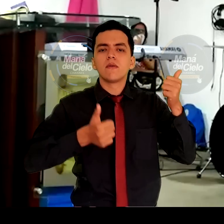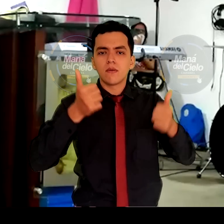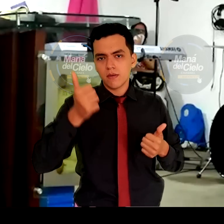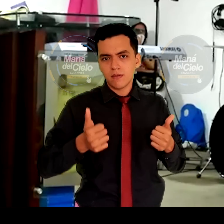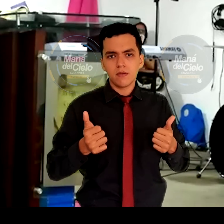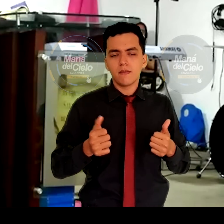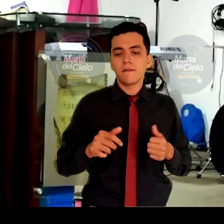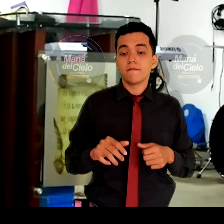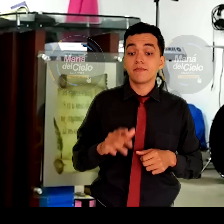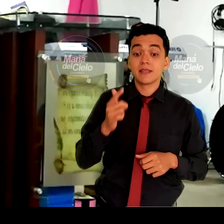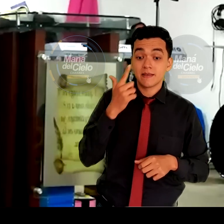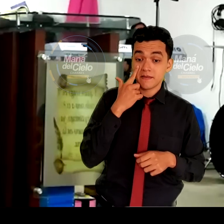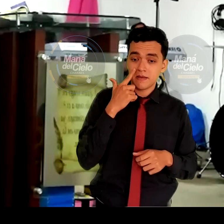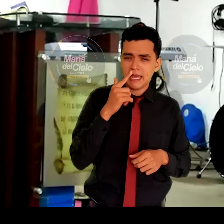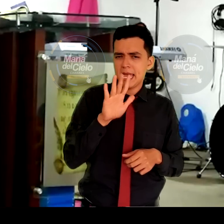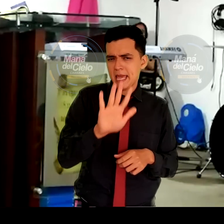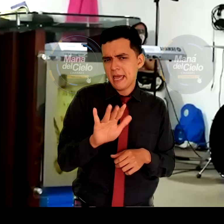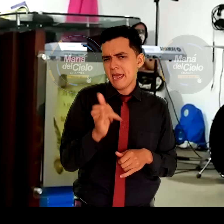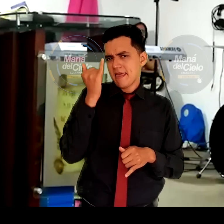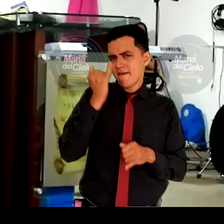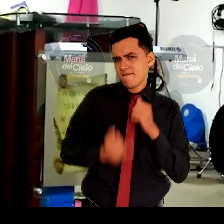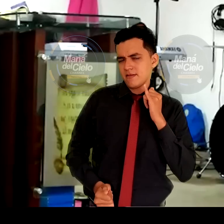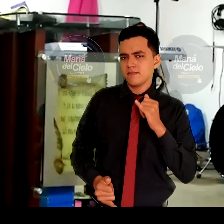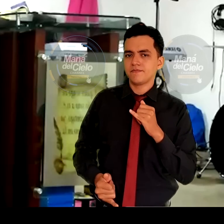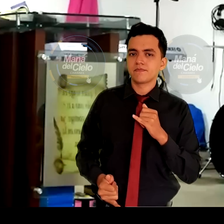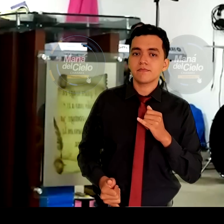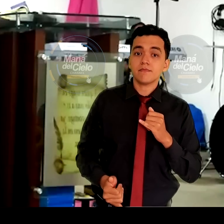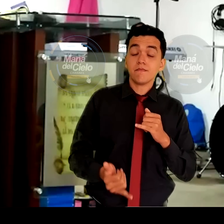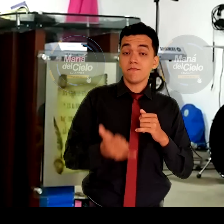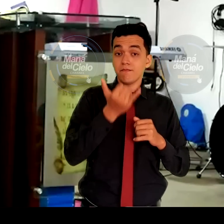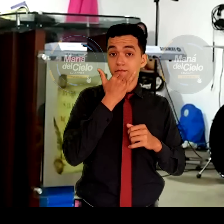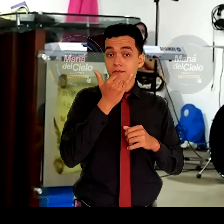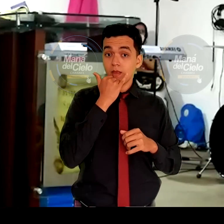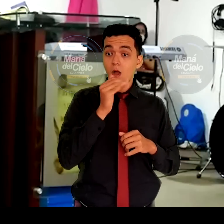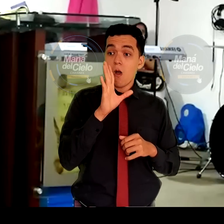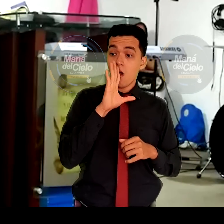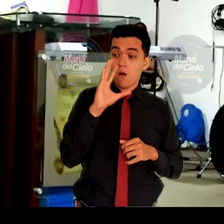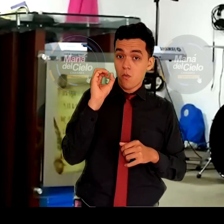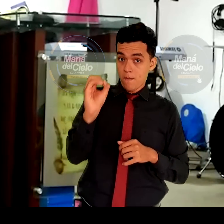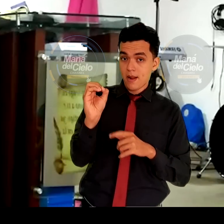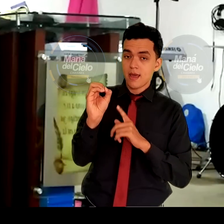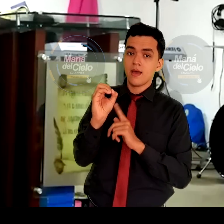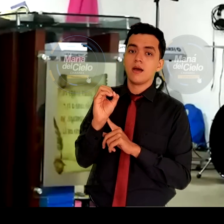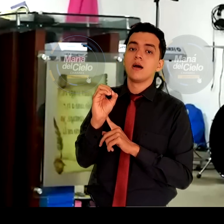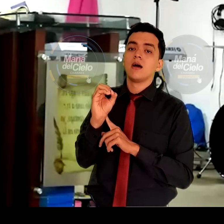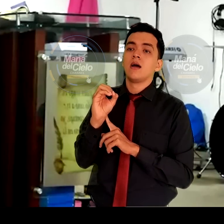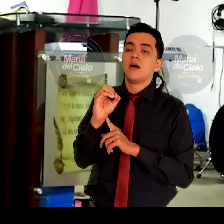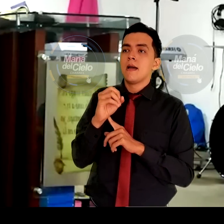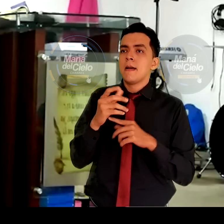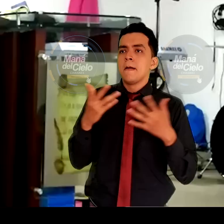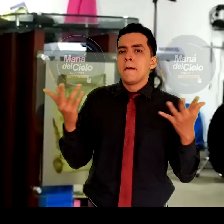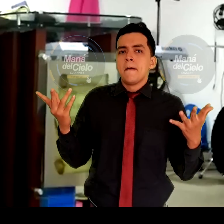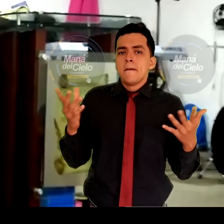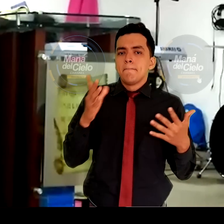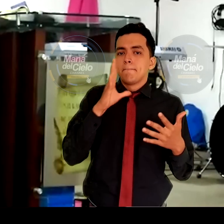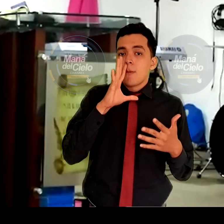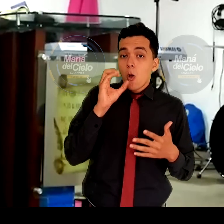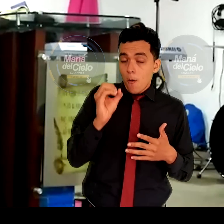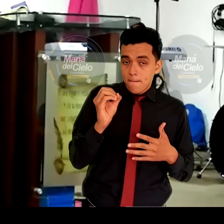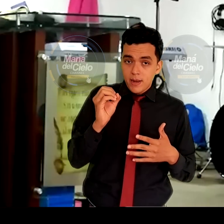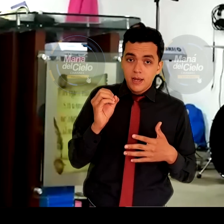Y escuchen esta parte final. Una vez un hombre hizo una siembra Cuando de pronto,